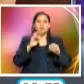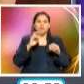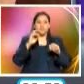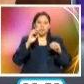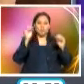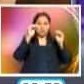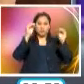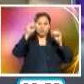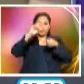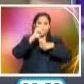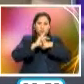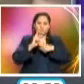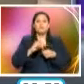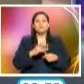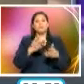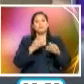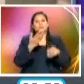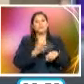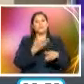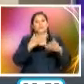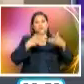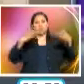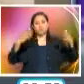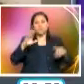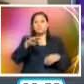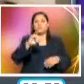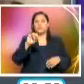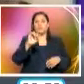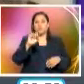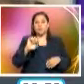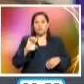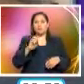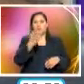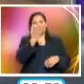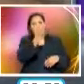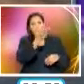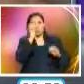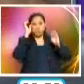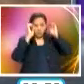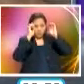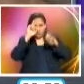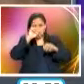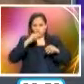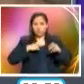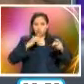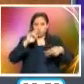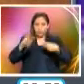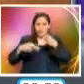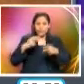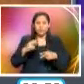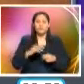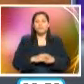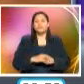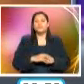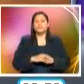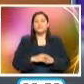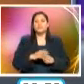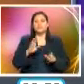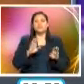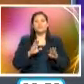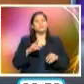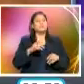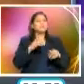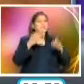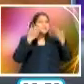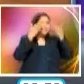es extensa. Es muy extensa, sí. Oye, José, entonces en esta exposición, pues tú recomiendas que uno vaya con el criterio amplio